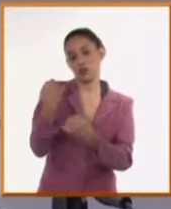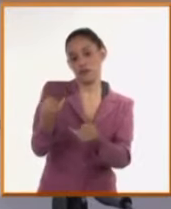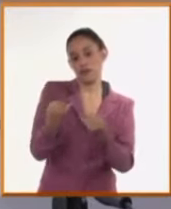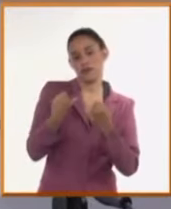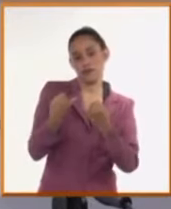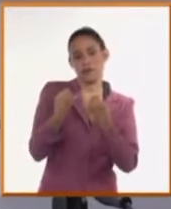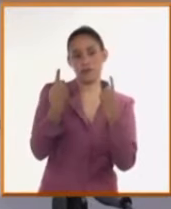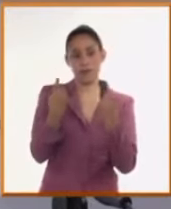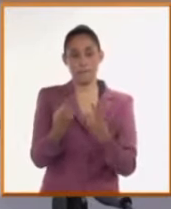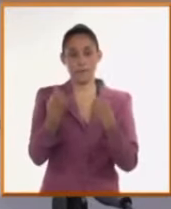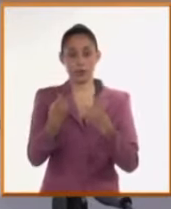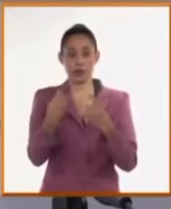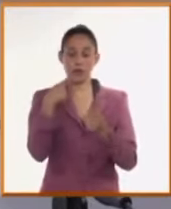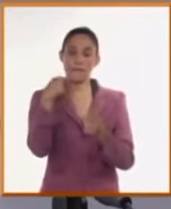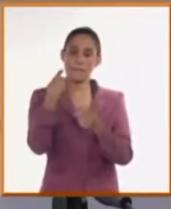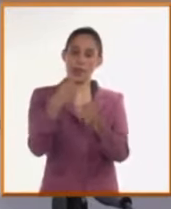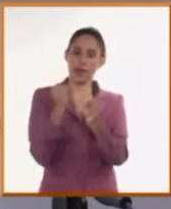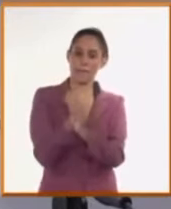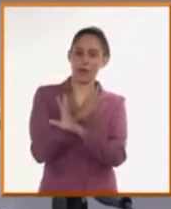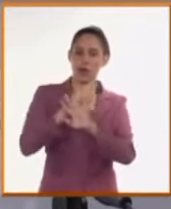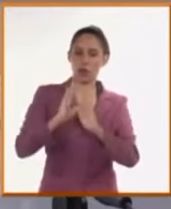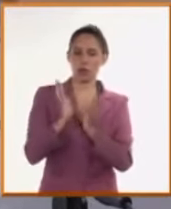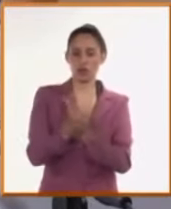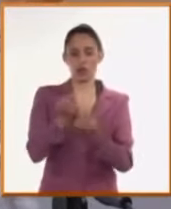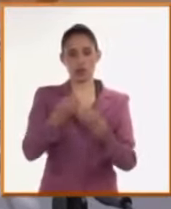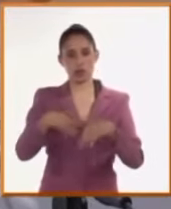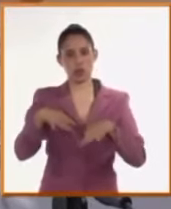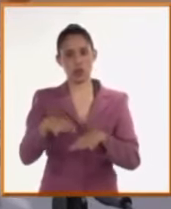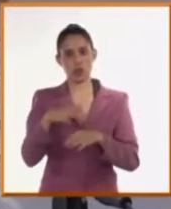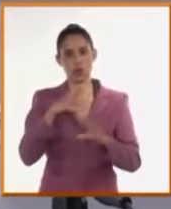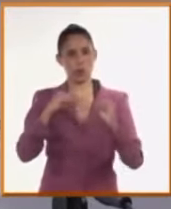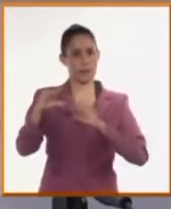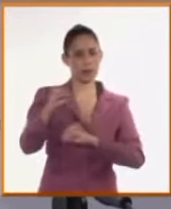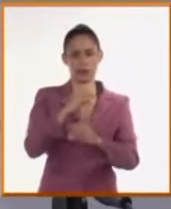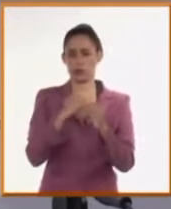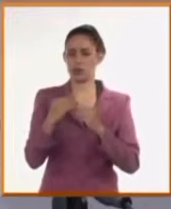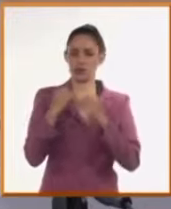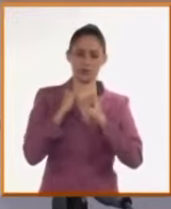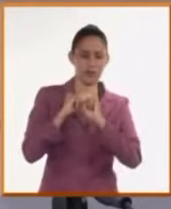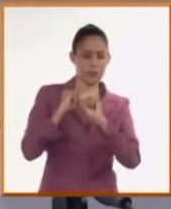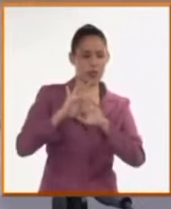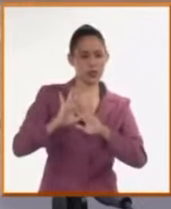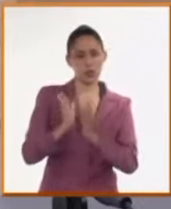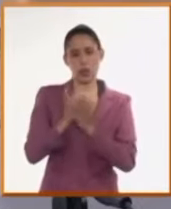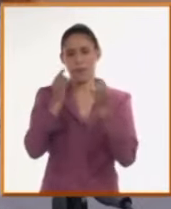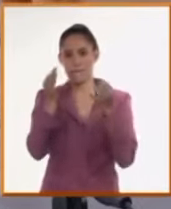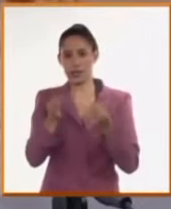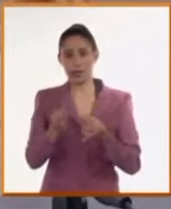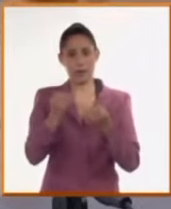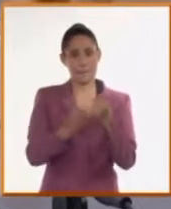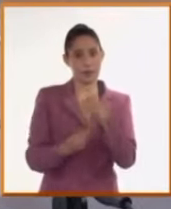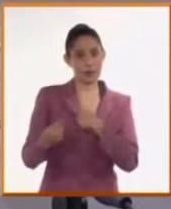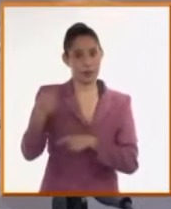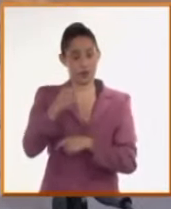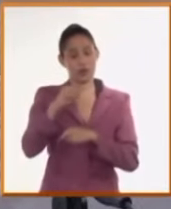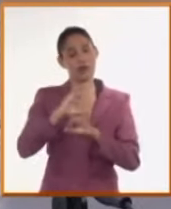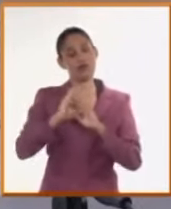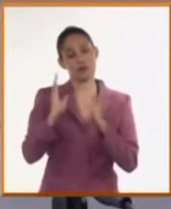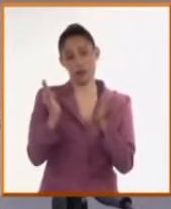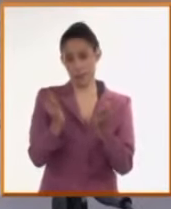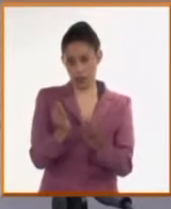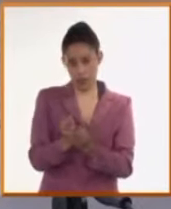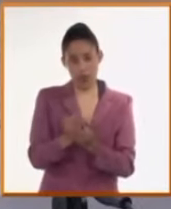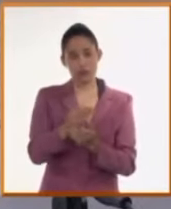esclarecer la la situación compartiremos toda la verdad con en primer lugar con los familiares de